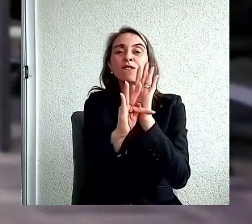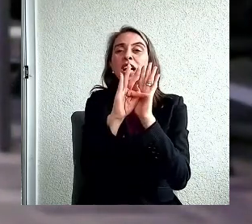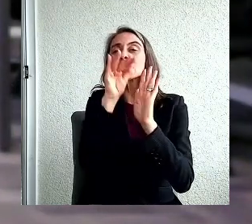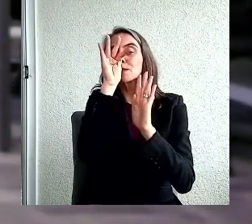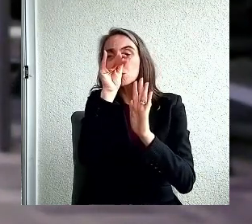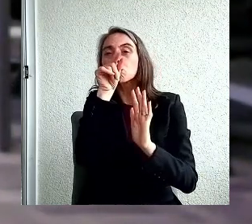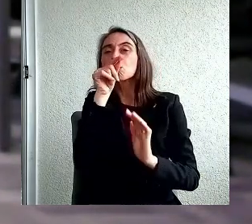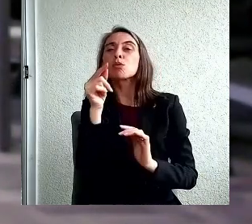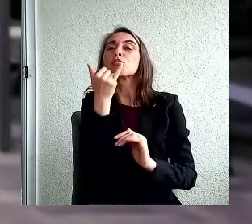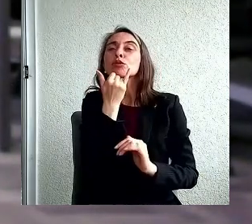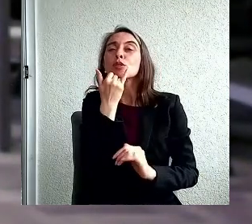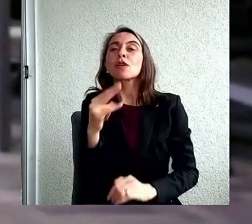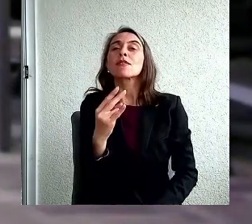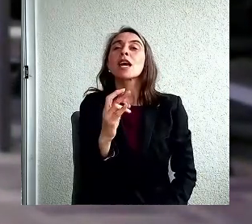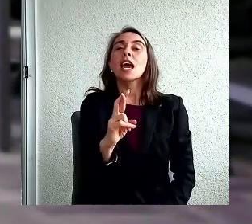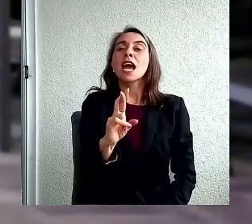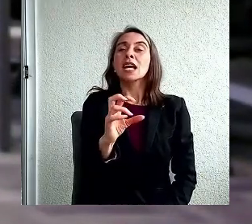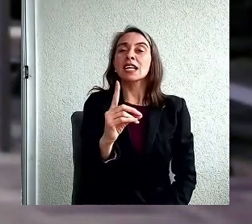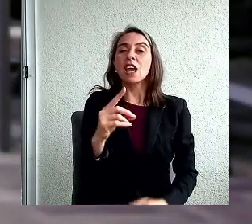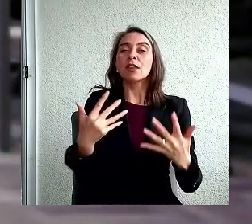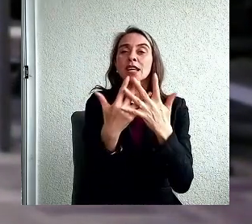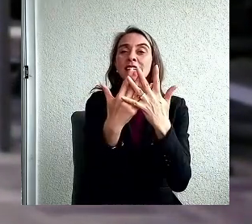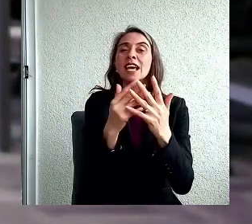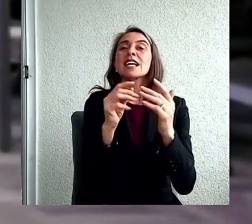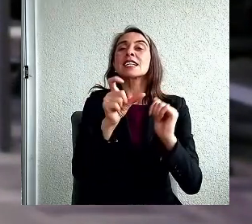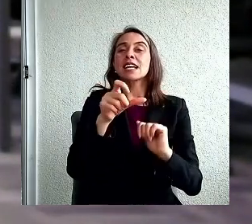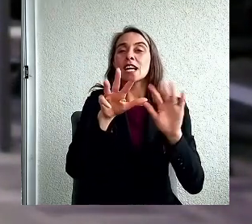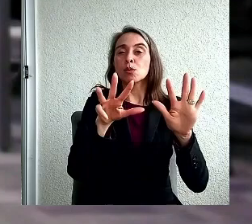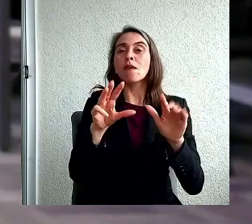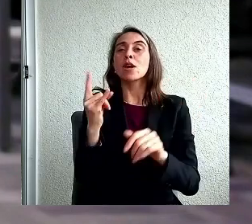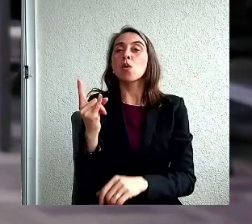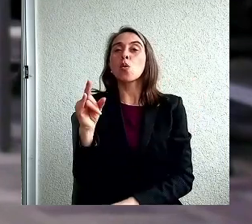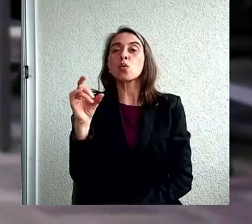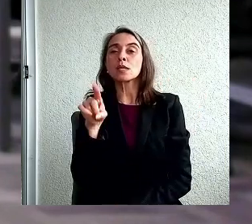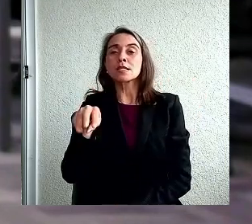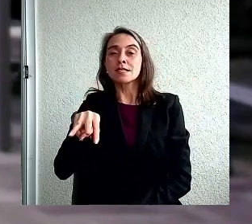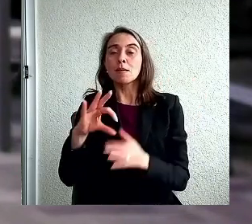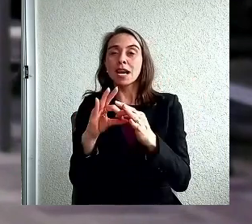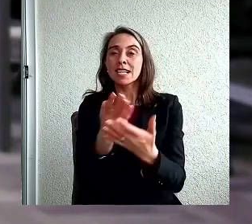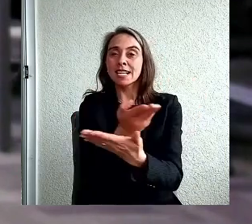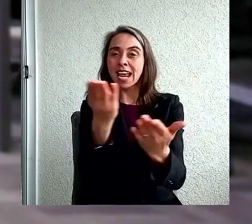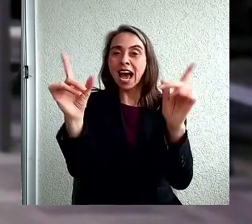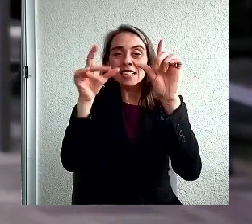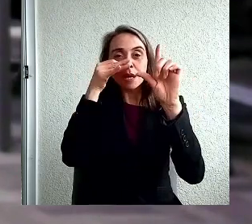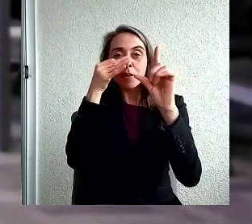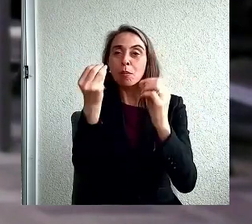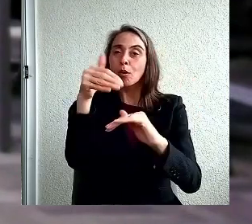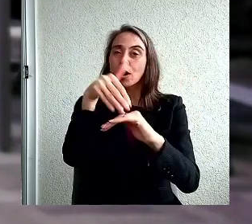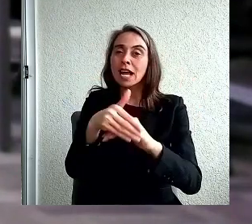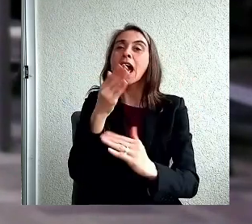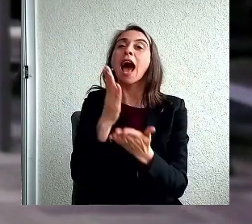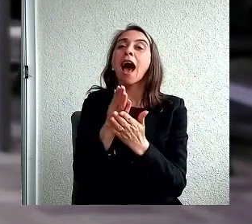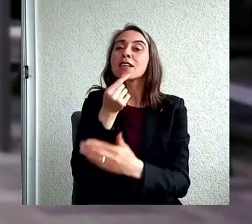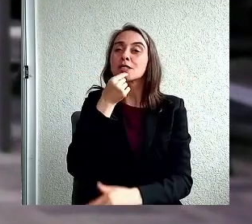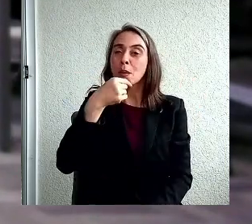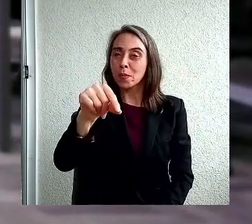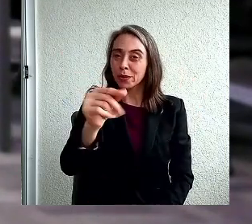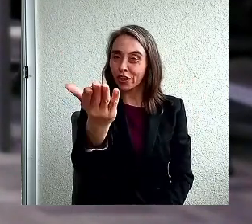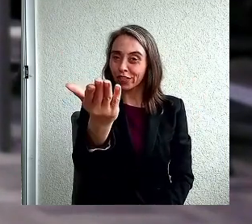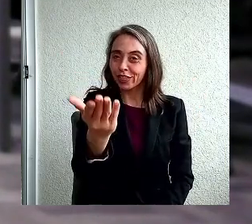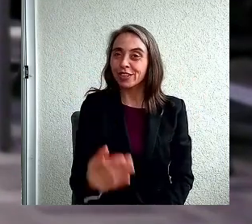gracias a todos por su asistencia y que tengan una muy buena tarde. Hasta pronto. Muchas gracias.